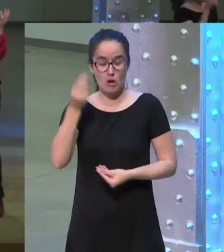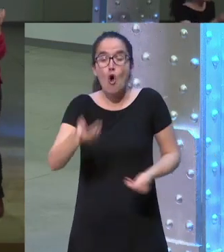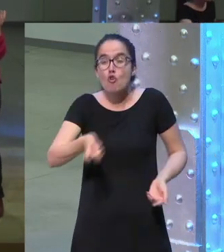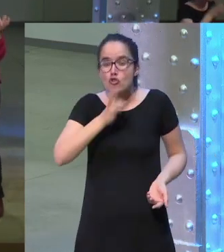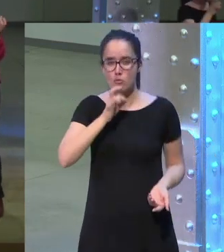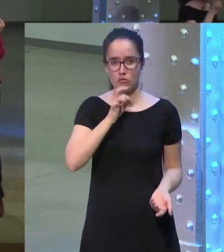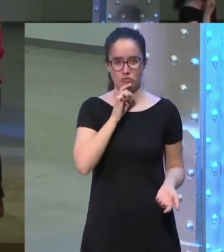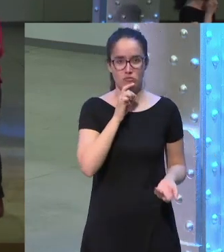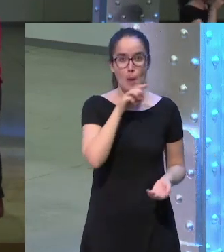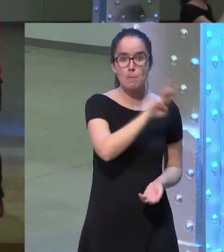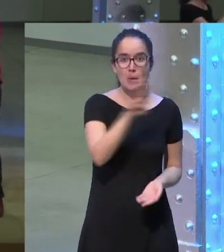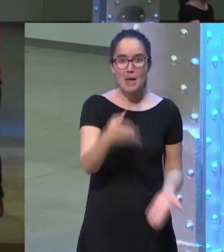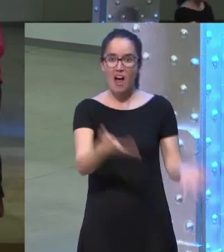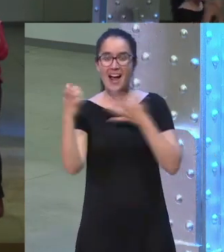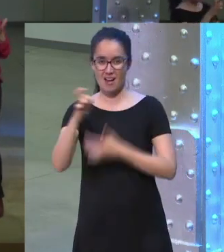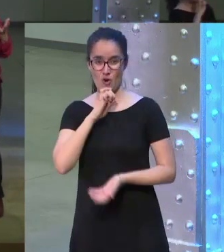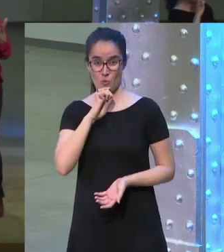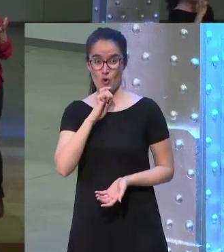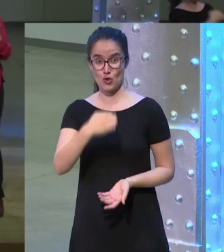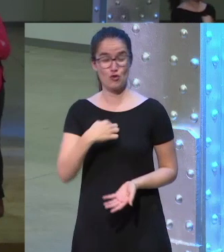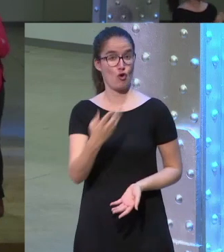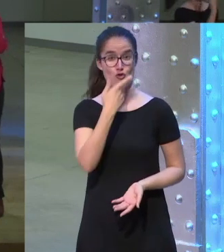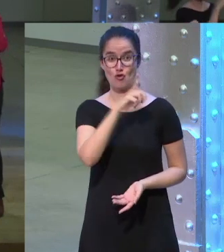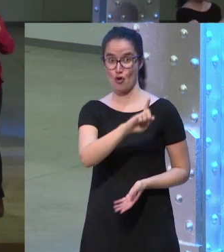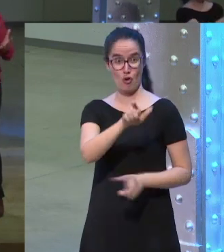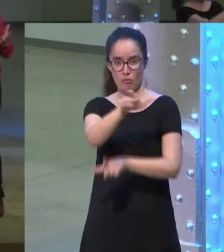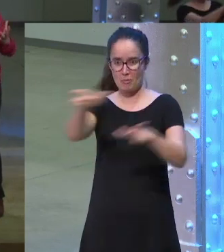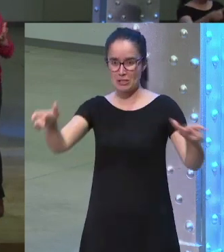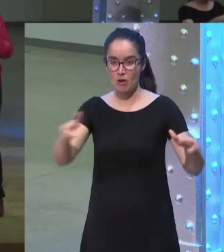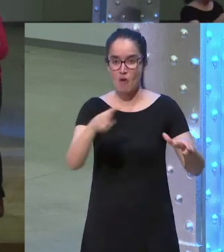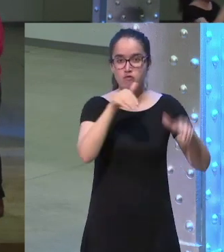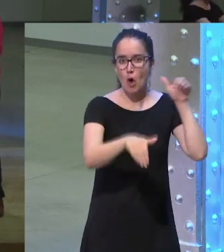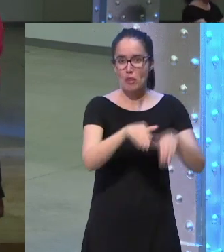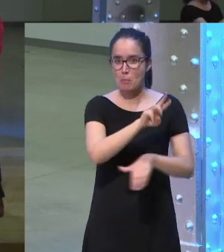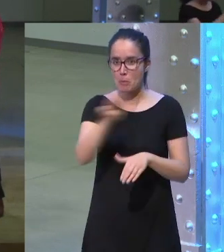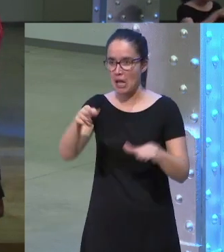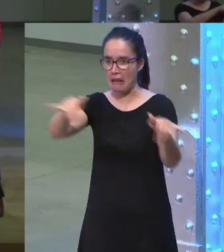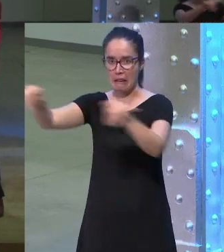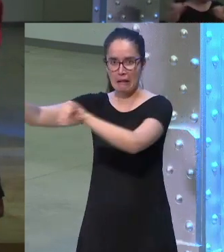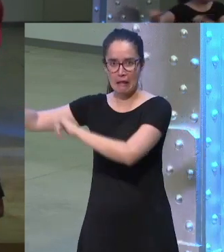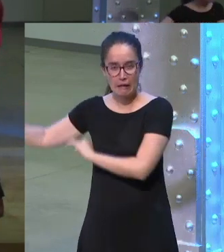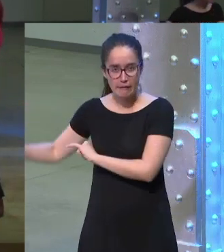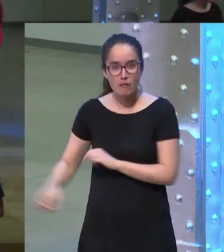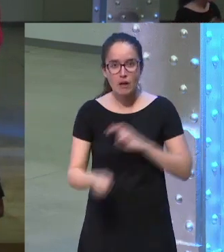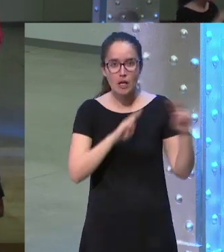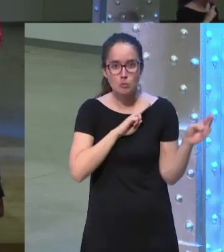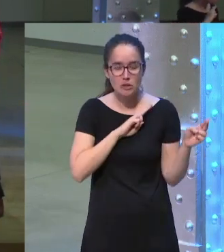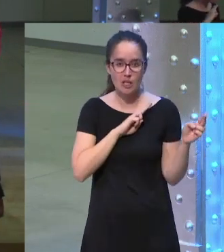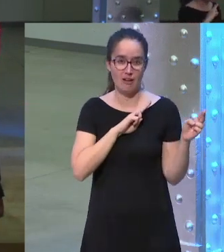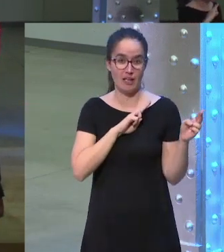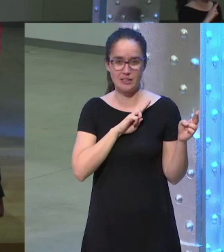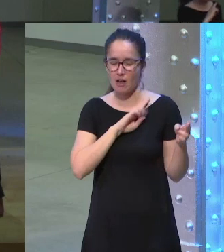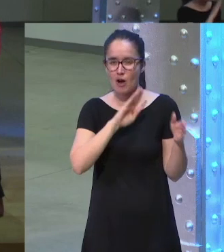podido ganar el PP? Si yo no conozco a nadie que vote al PP. Y la respuesta a esa pregunta, o a